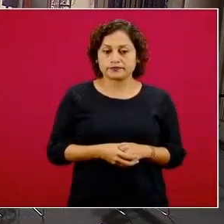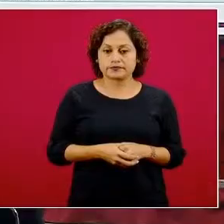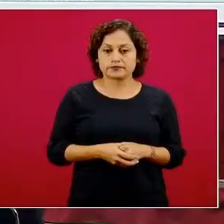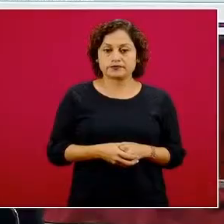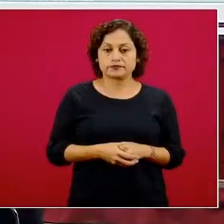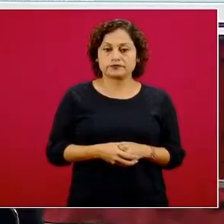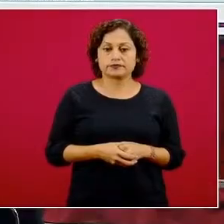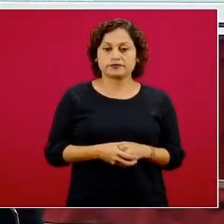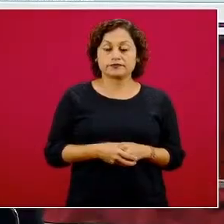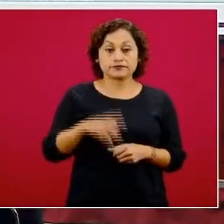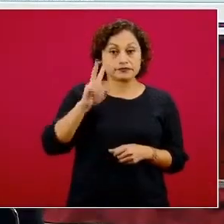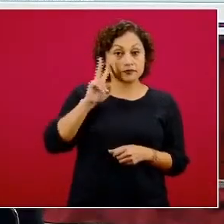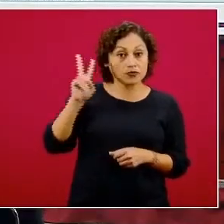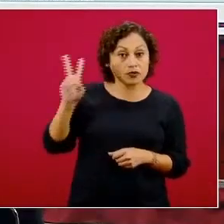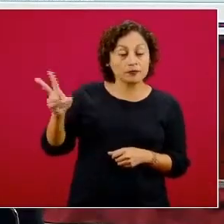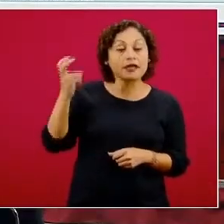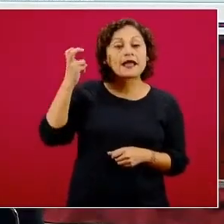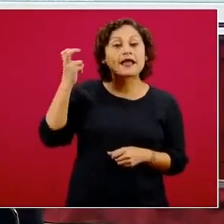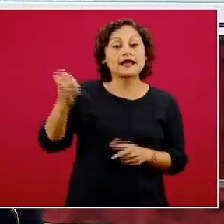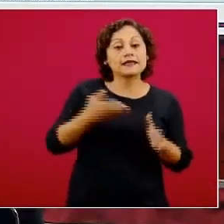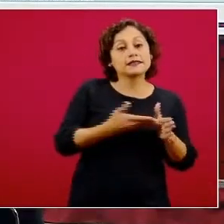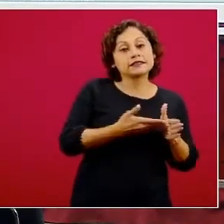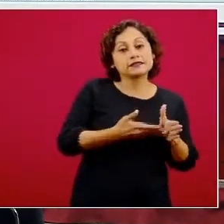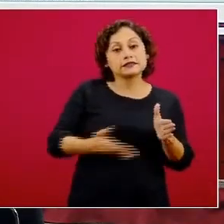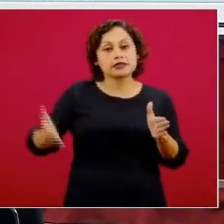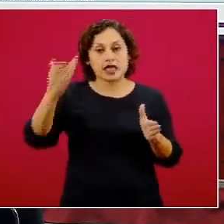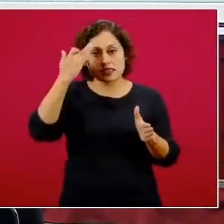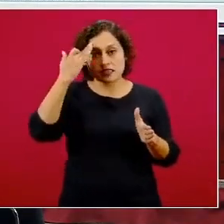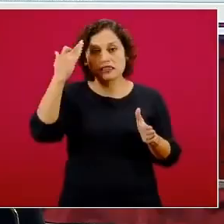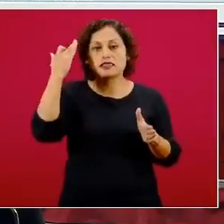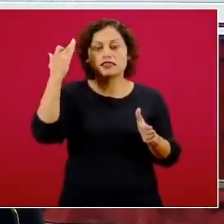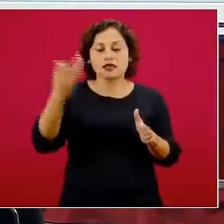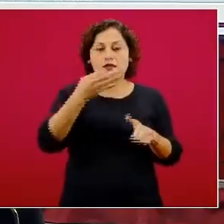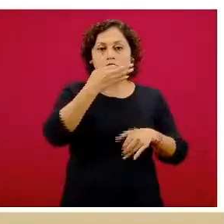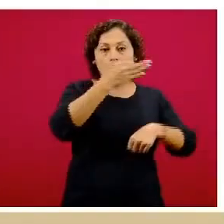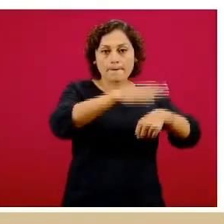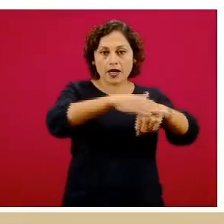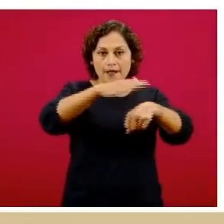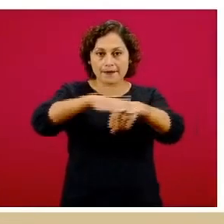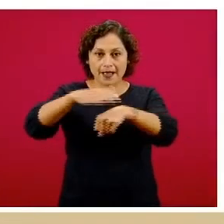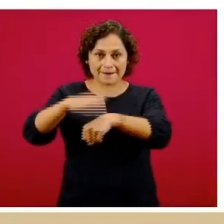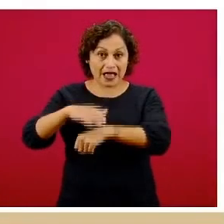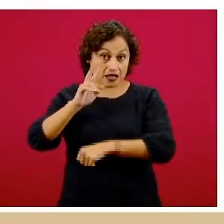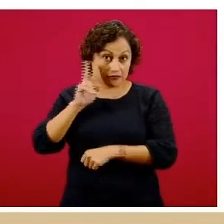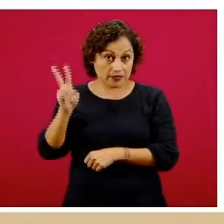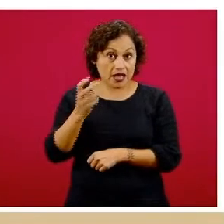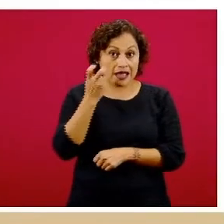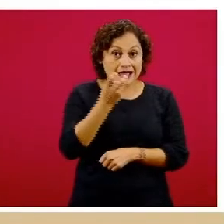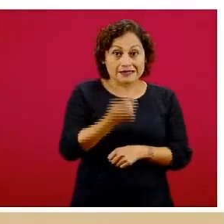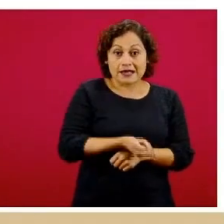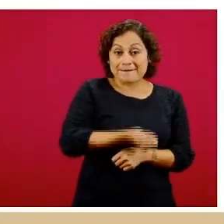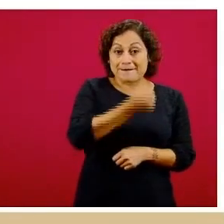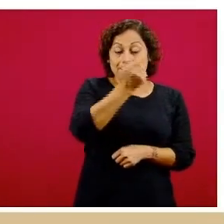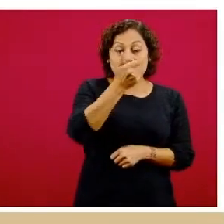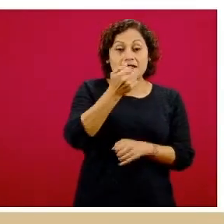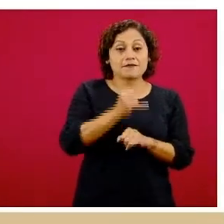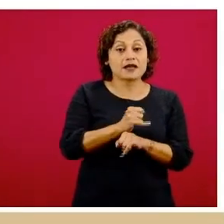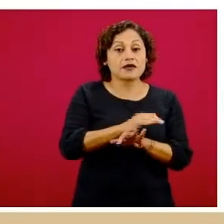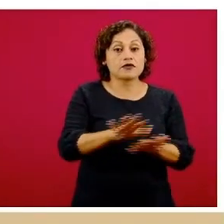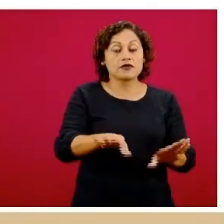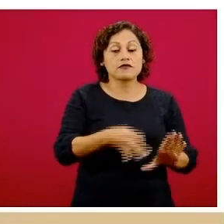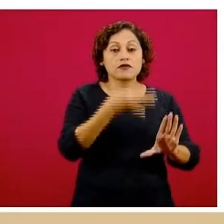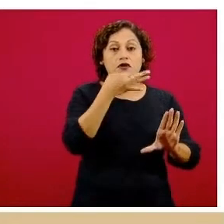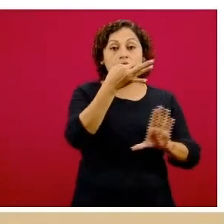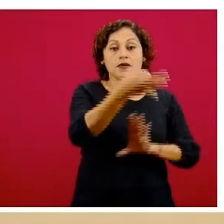Estos son la cronología de los avisos preventivos de viajes. Si se fijan, pues nuestro primer aviso fue emitido desde el 9 de